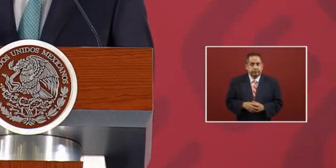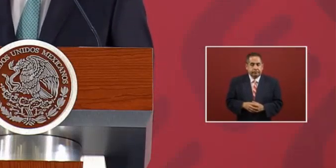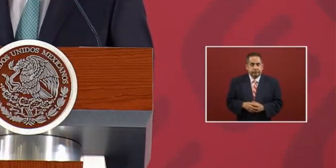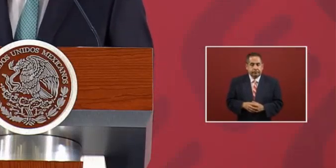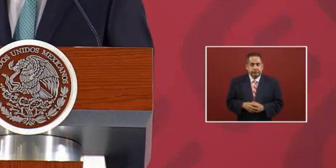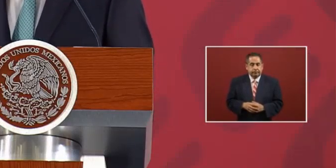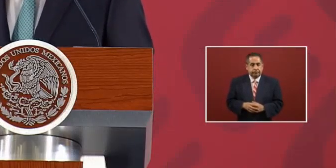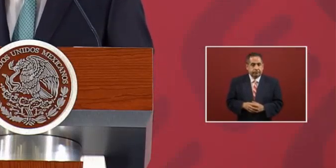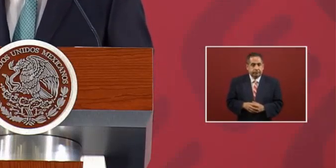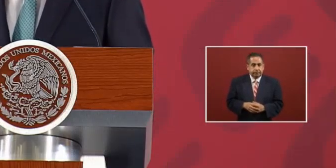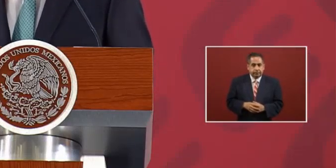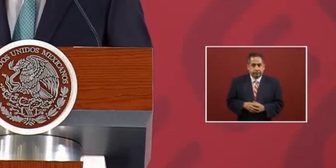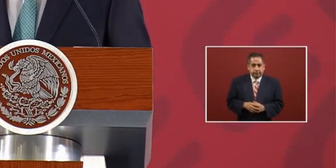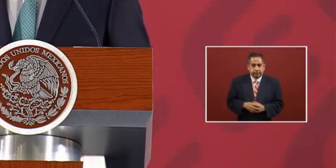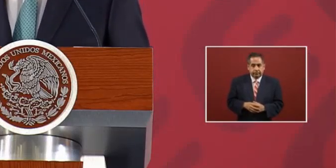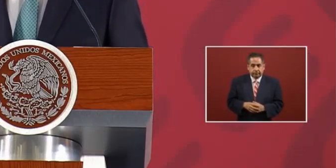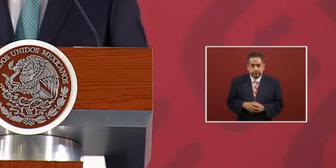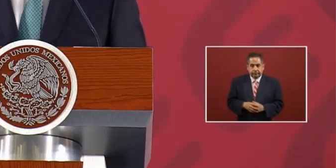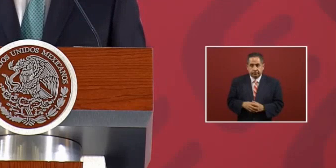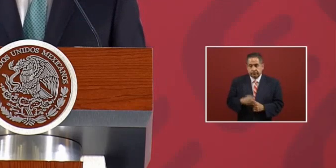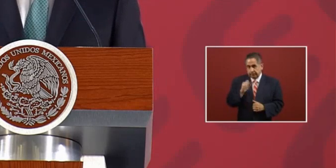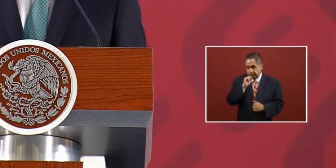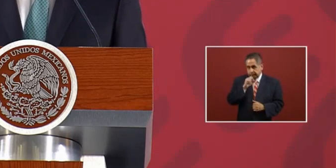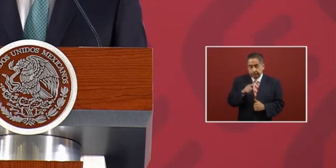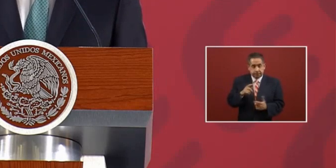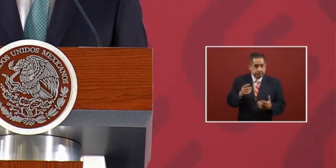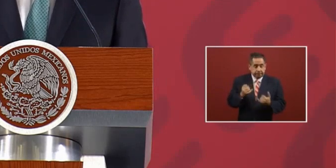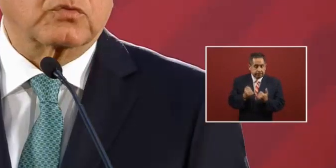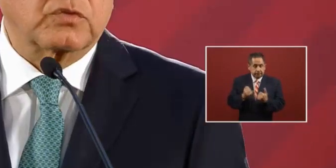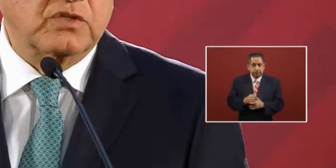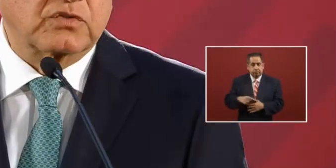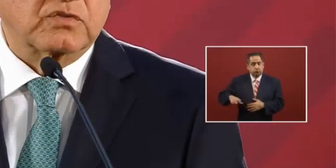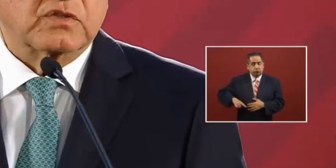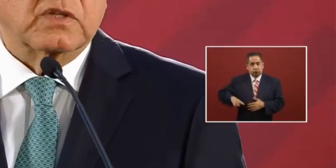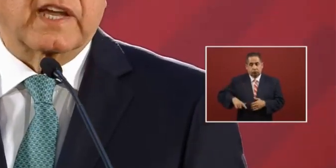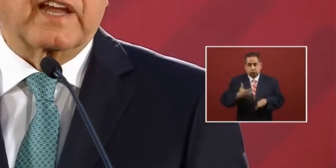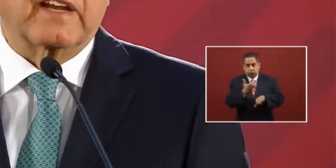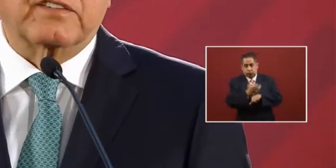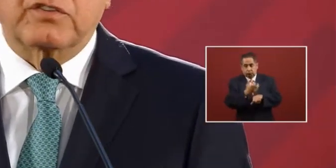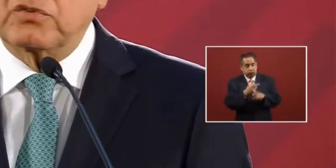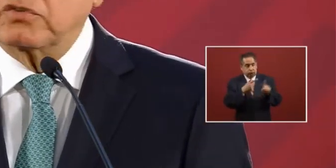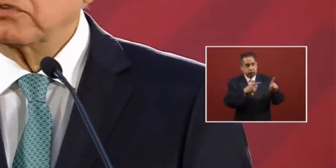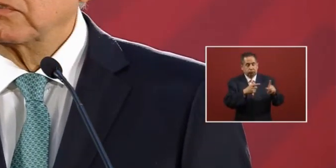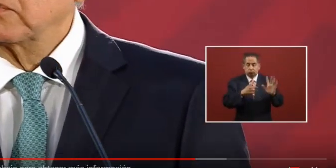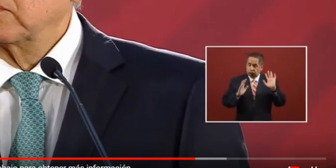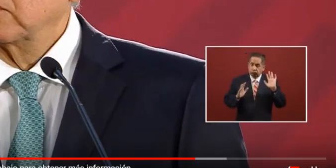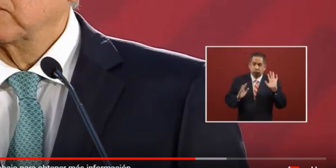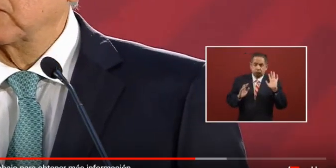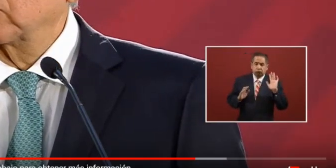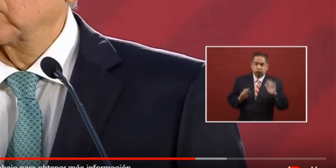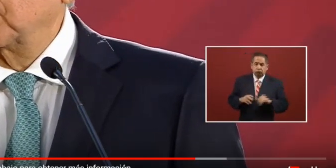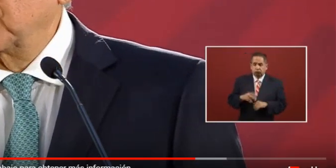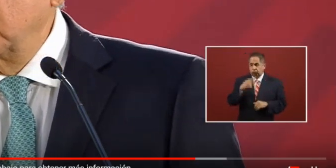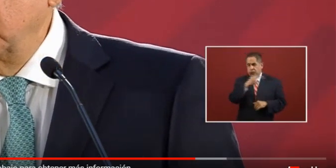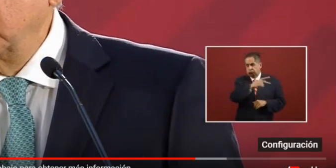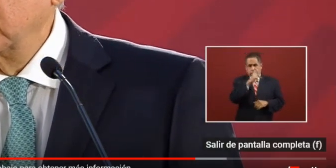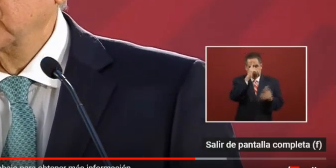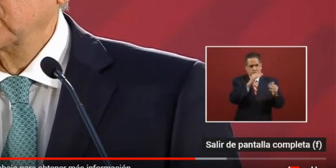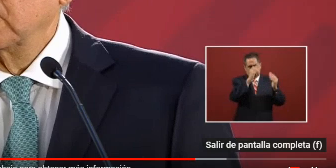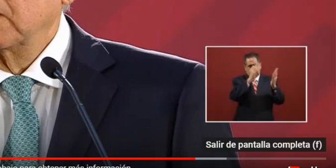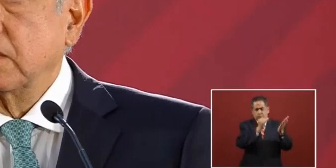así como el gobierno de Estados Unidos, en ejercicio de su